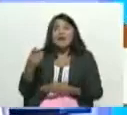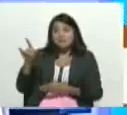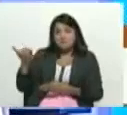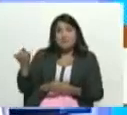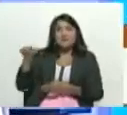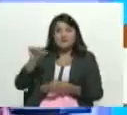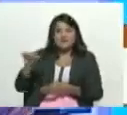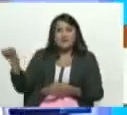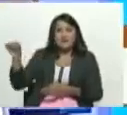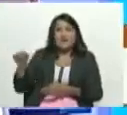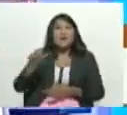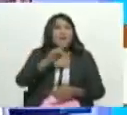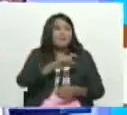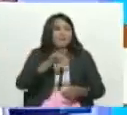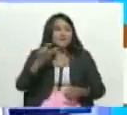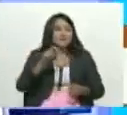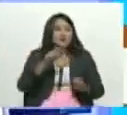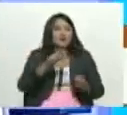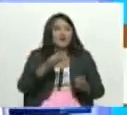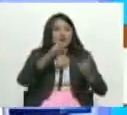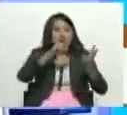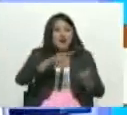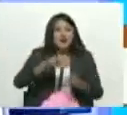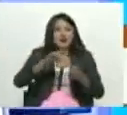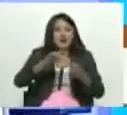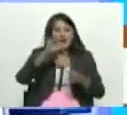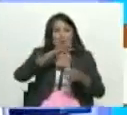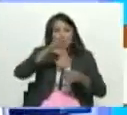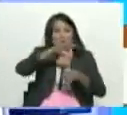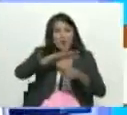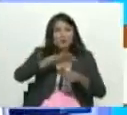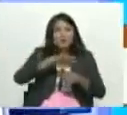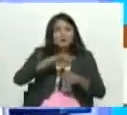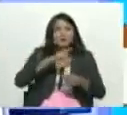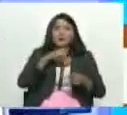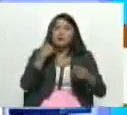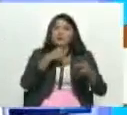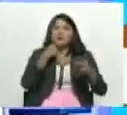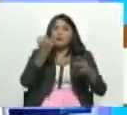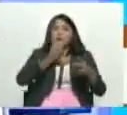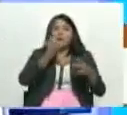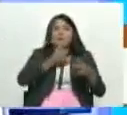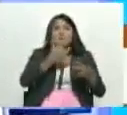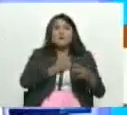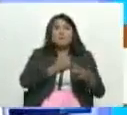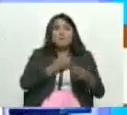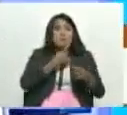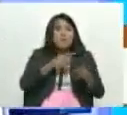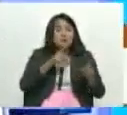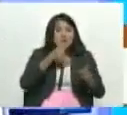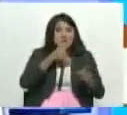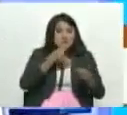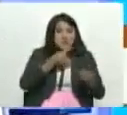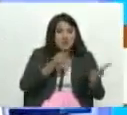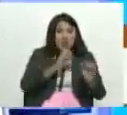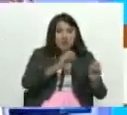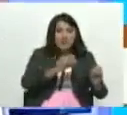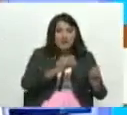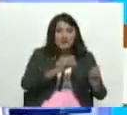estaban cometiendo suicidio pero nadie escribió sobre esto el enfoque de la guerra es el